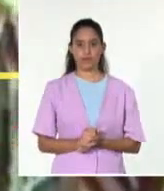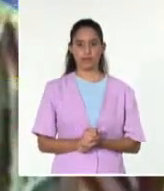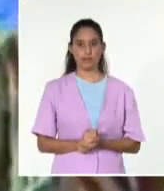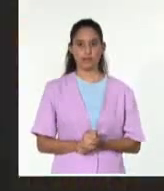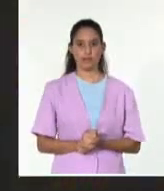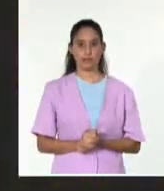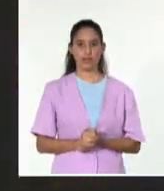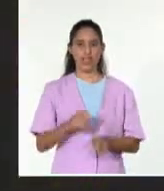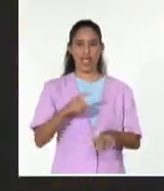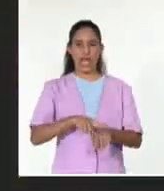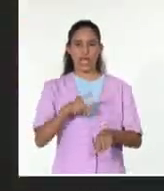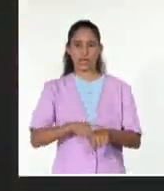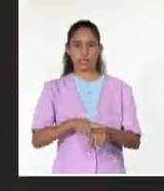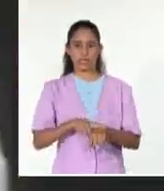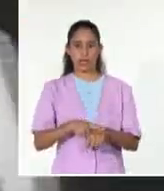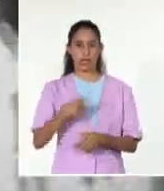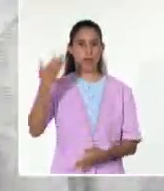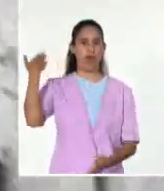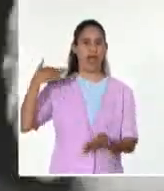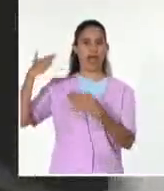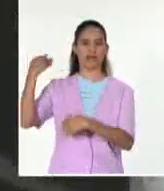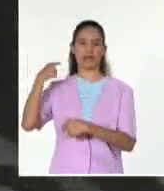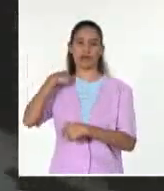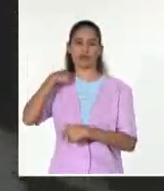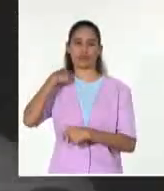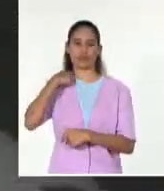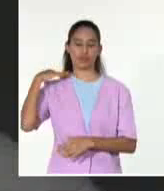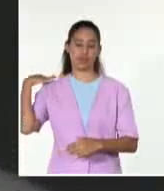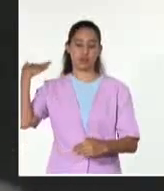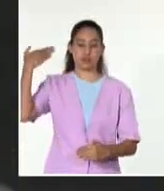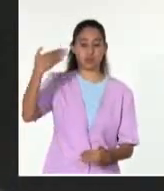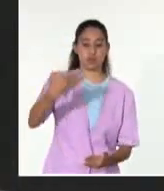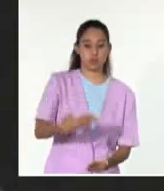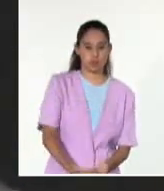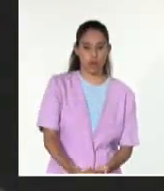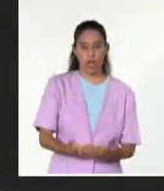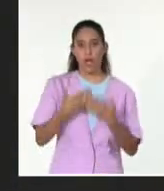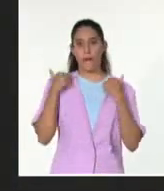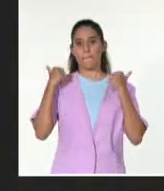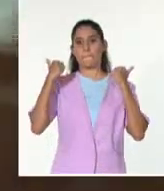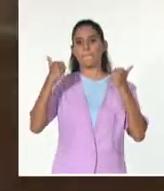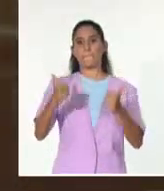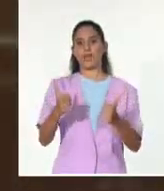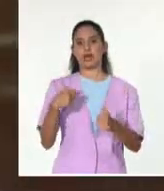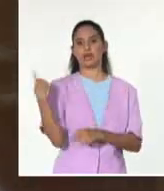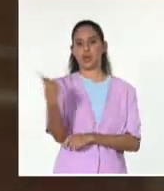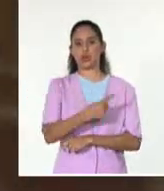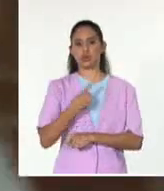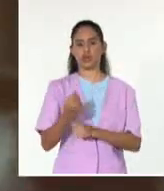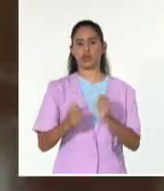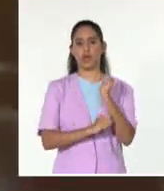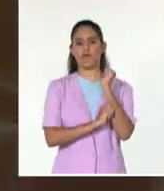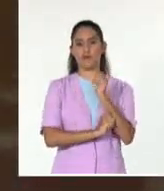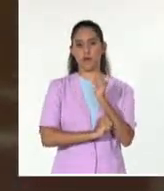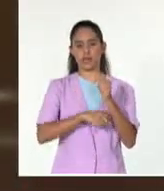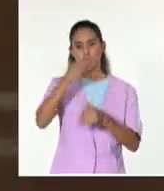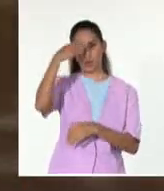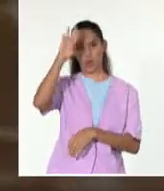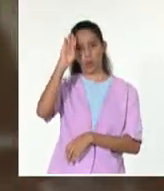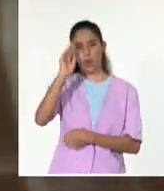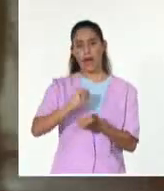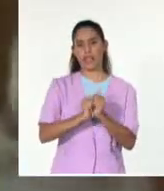demostrar con creces que el deporte cubano ha sido una verdadera potencia y no solo en el continente. En Juegos